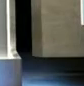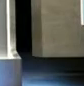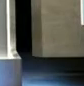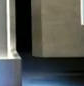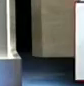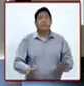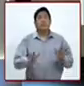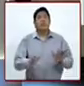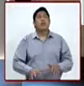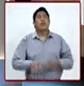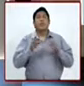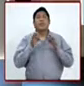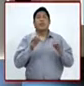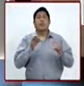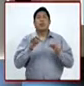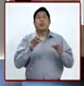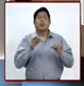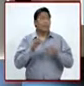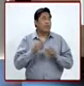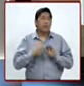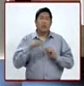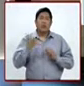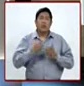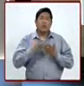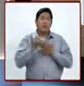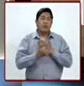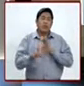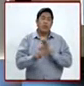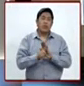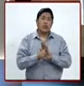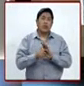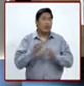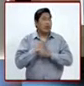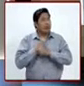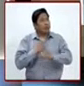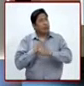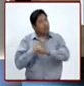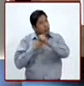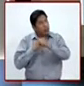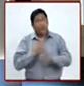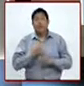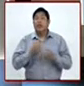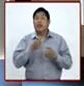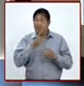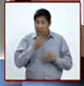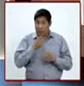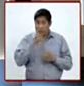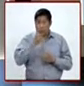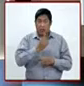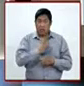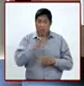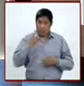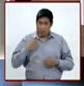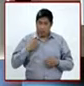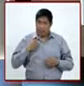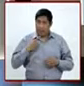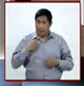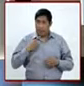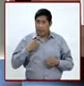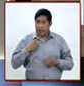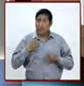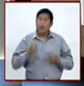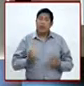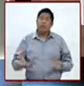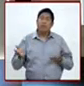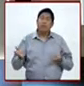Y bueno, se lo habíamos anticipado, se ha hecho la presentación de otro proyecto de ley públicamente, esta vez de parte de una diputada, una parlamentaria, hacia